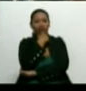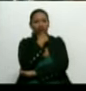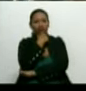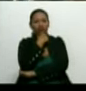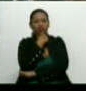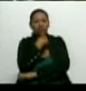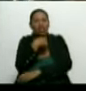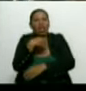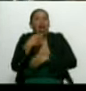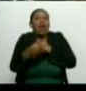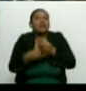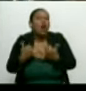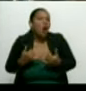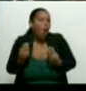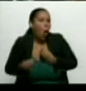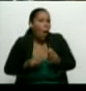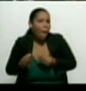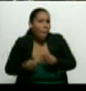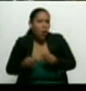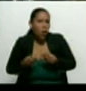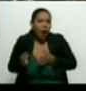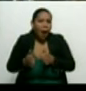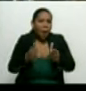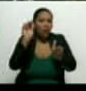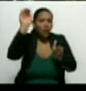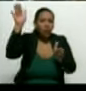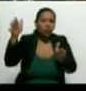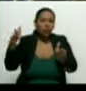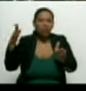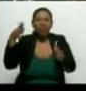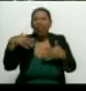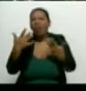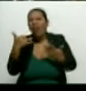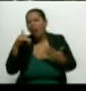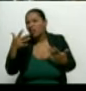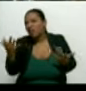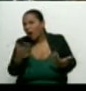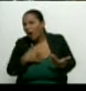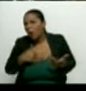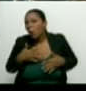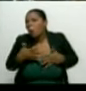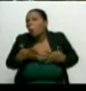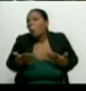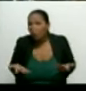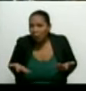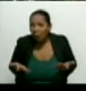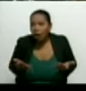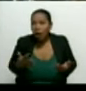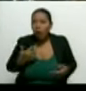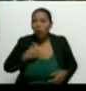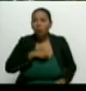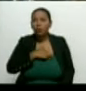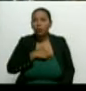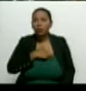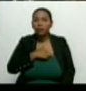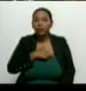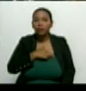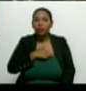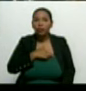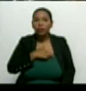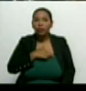hacemos? ¿Hacia dónde vamos? ¿Qué tenemos y qué queremos? Nosotros, desde